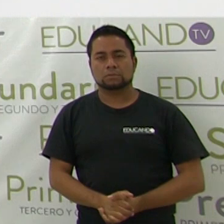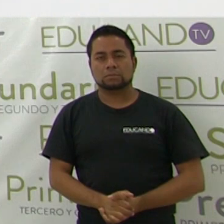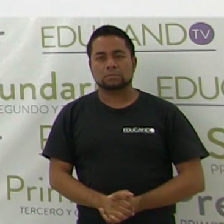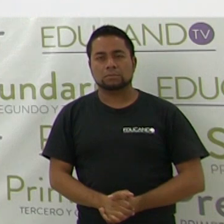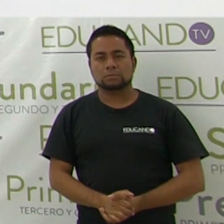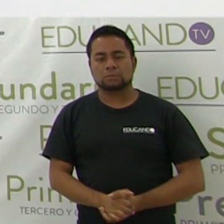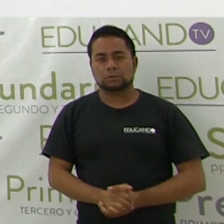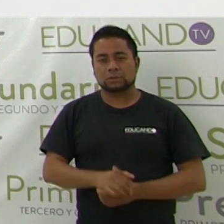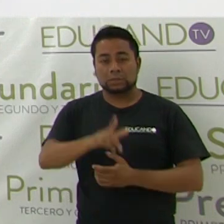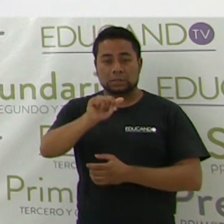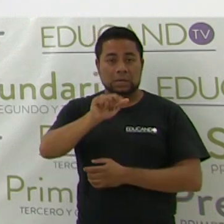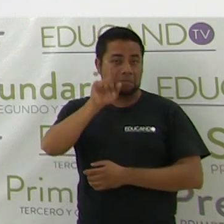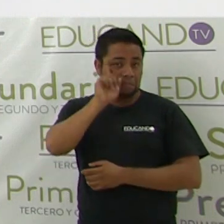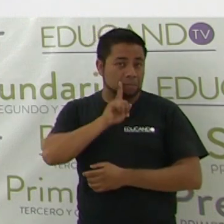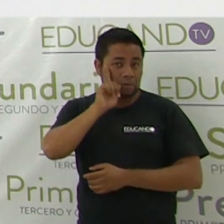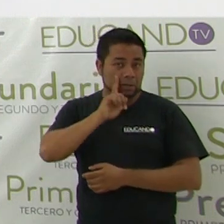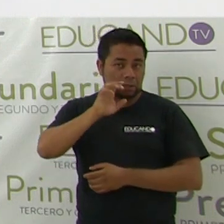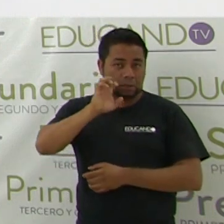enclaustrada.